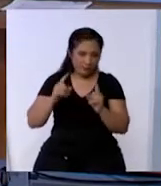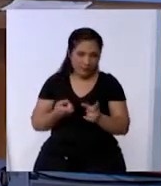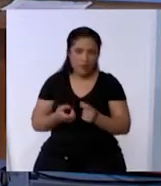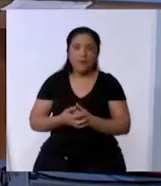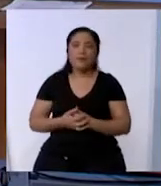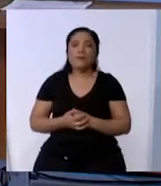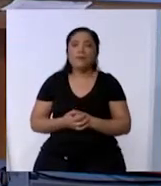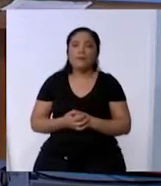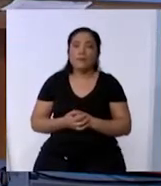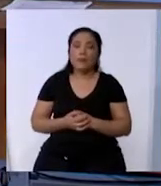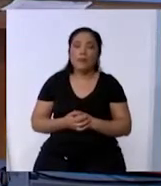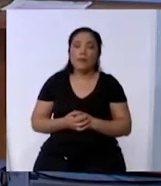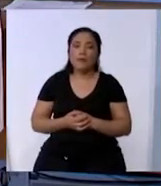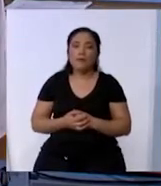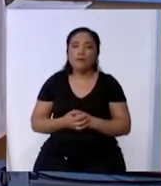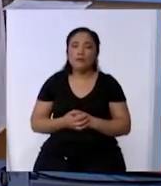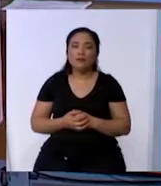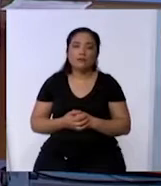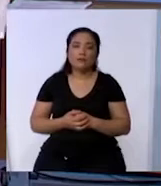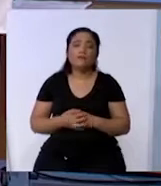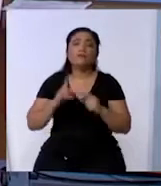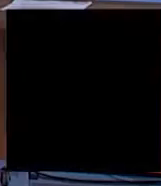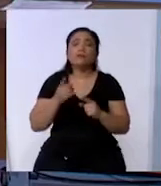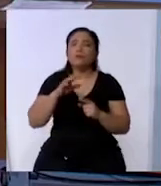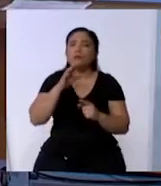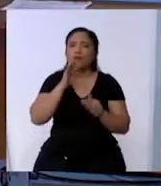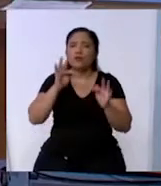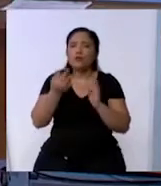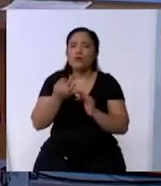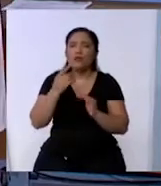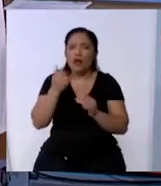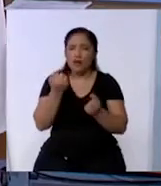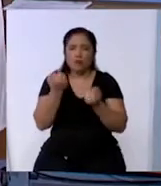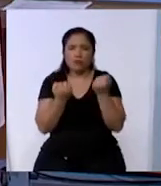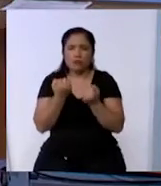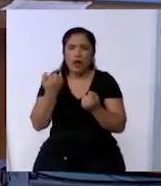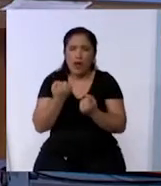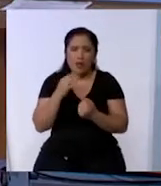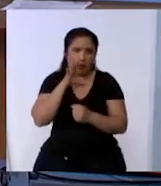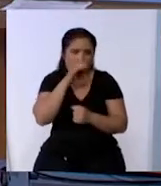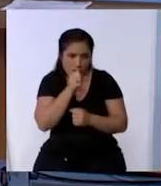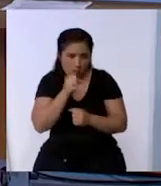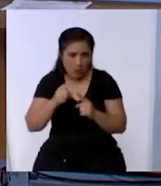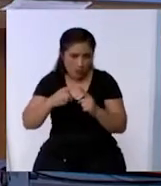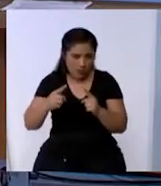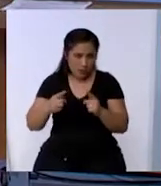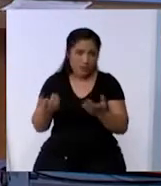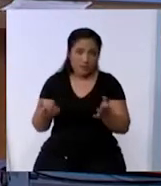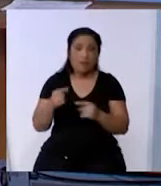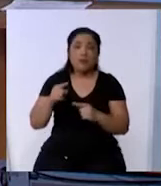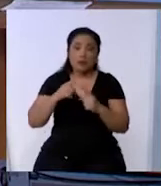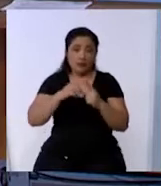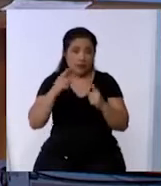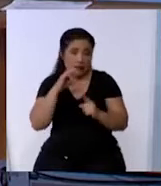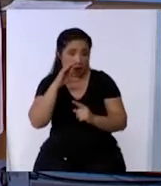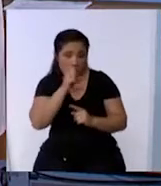Excelente. Aparece aquí un concepto muy interesante que se conoce como resistencia eléctrica. La resistencia eléctrica,